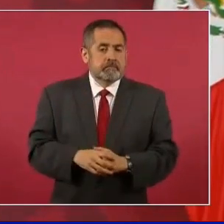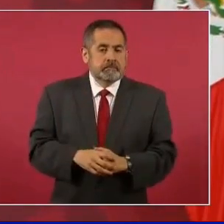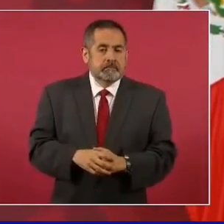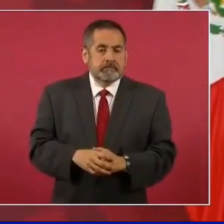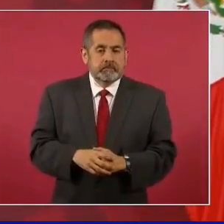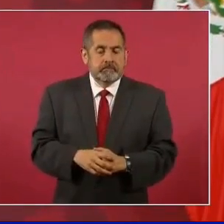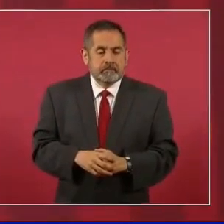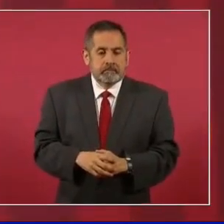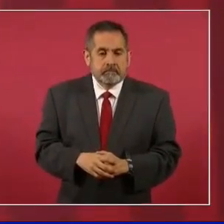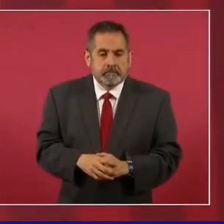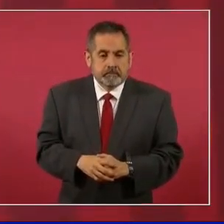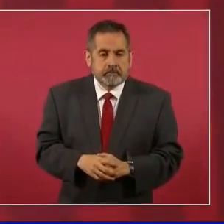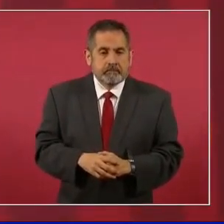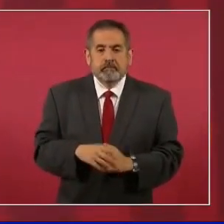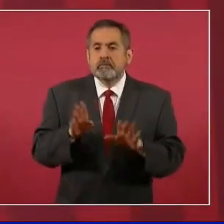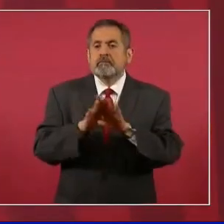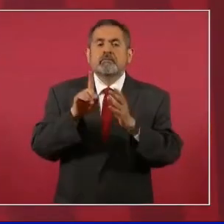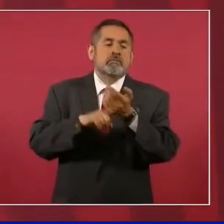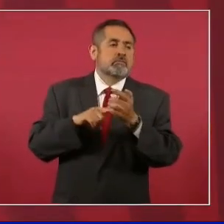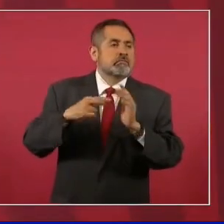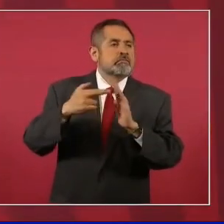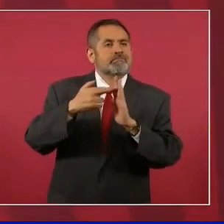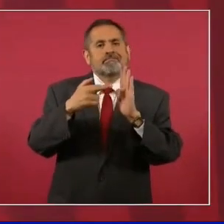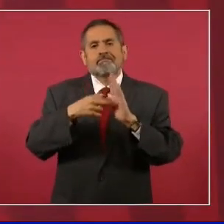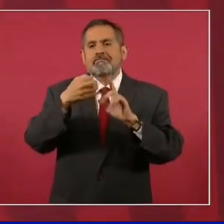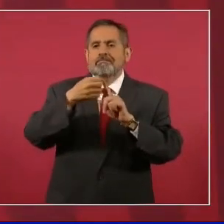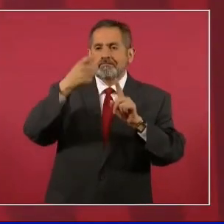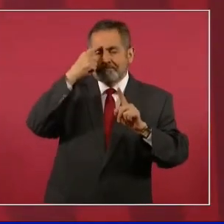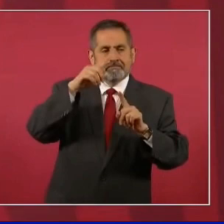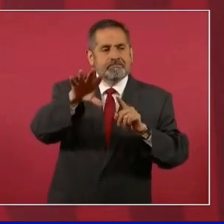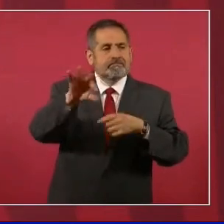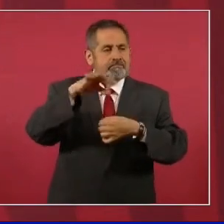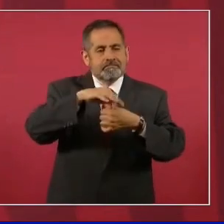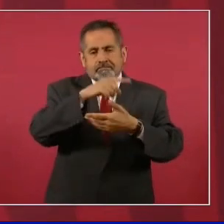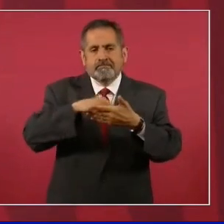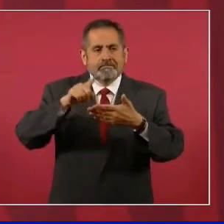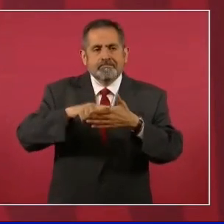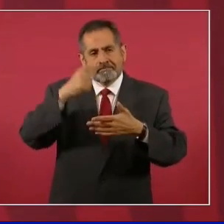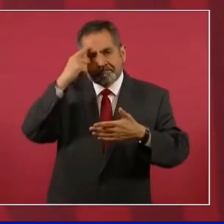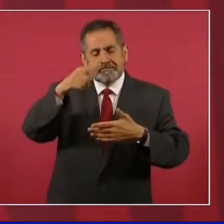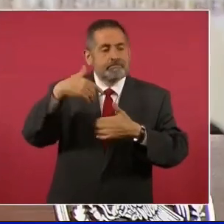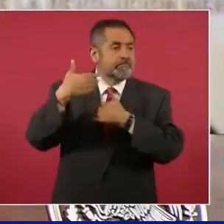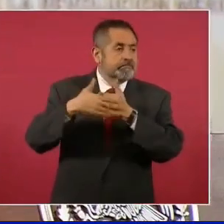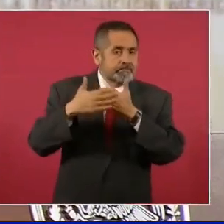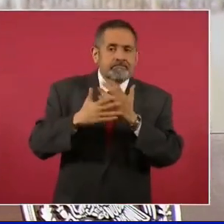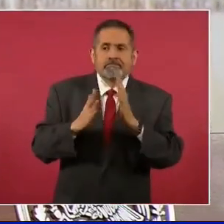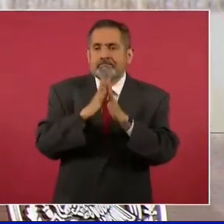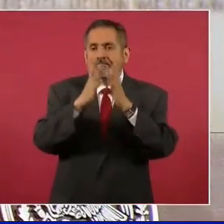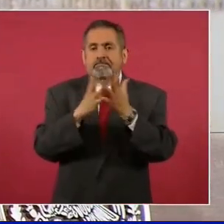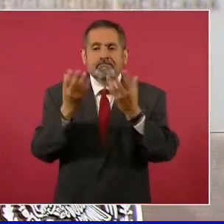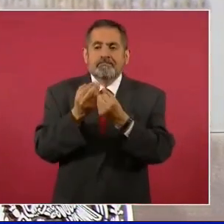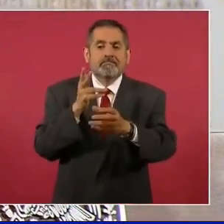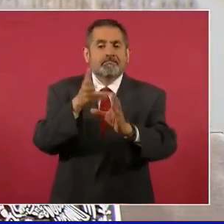no solo como sistema de elección o de